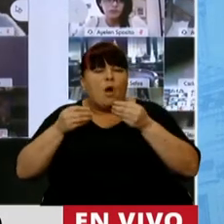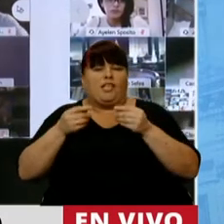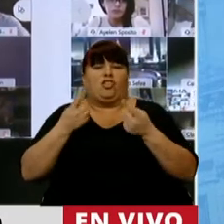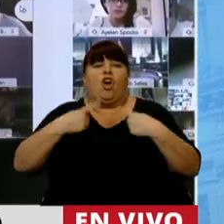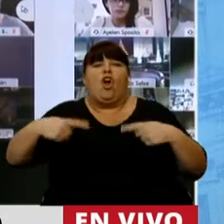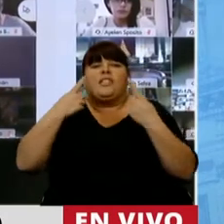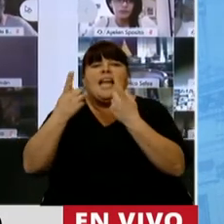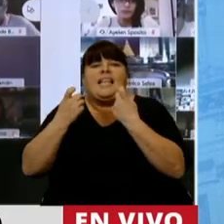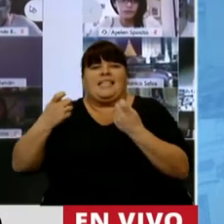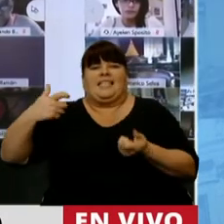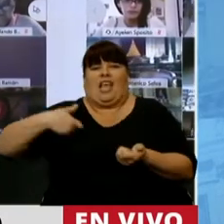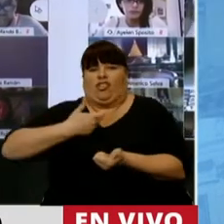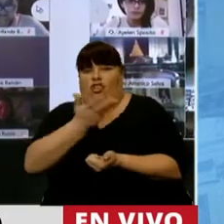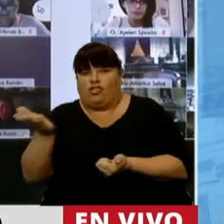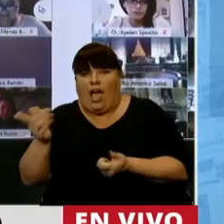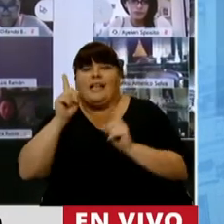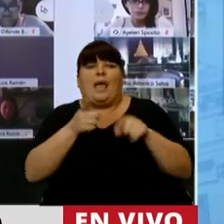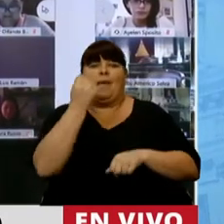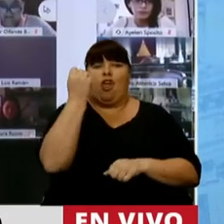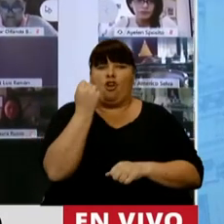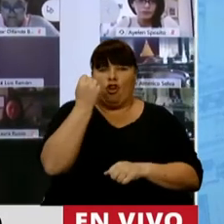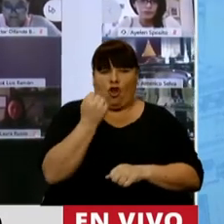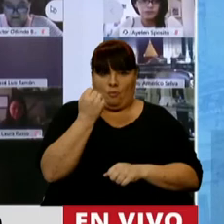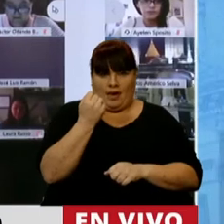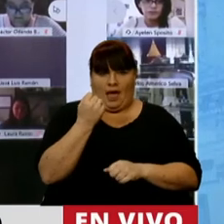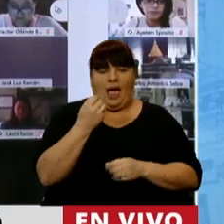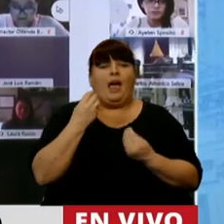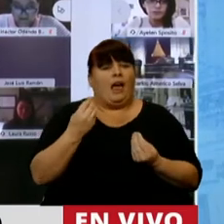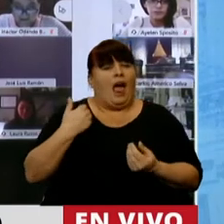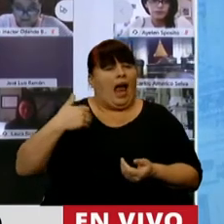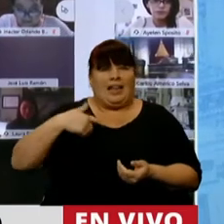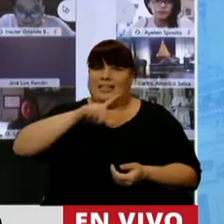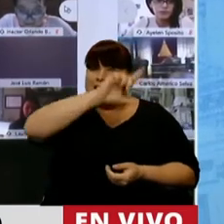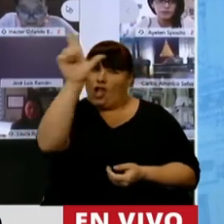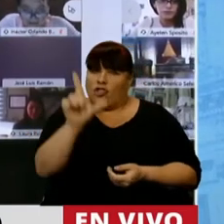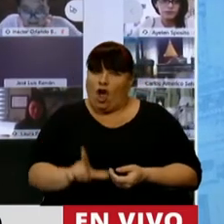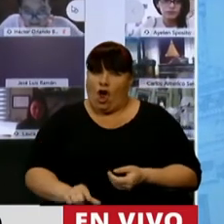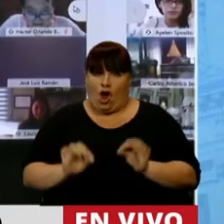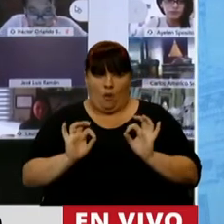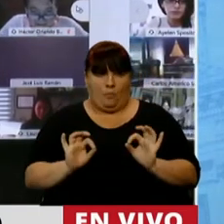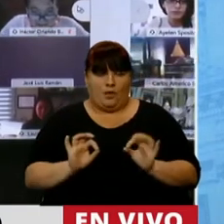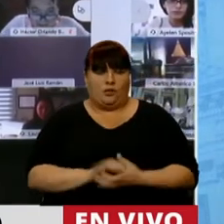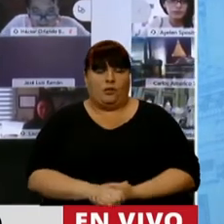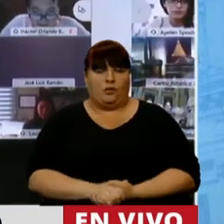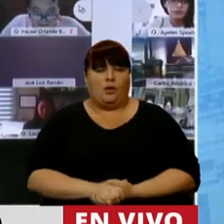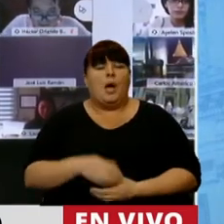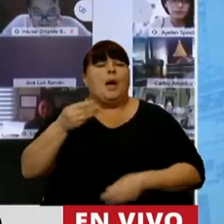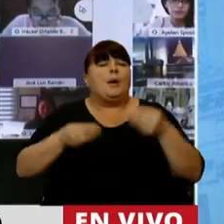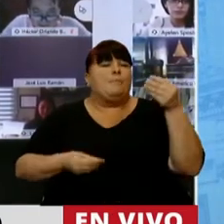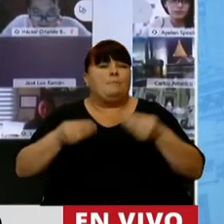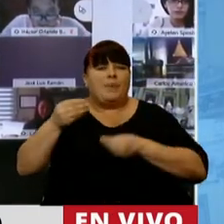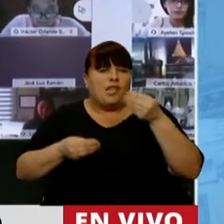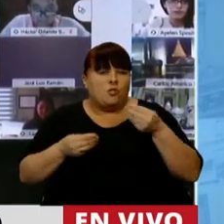contemple las necesidades sociales y económicas a lo largo y ancho del país. Un